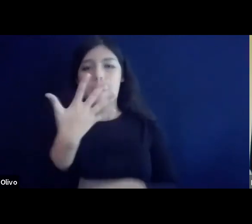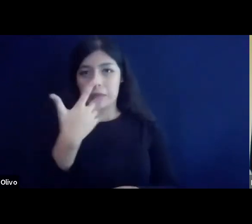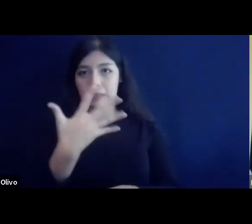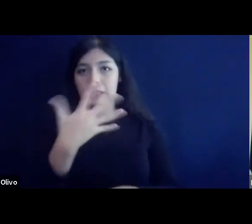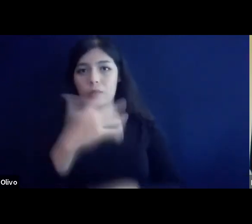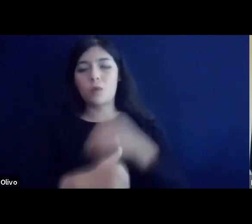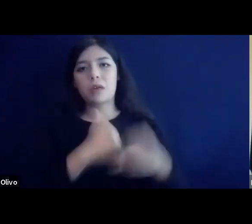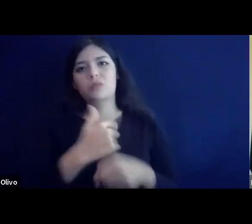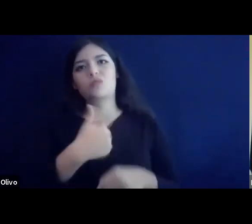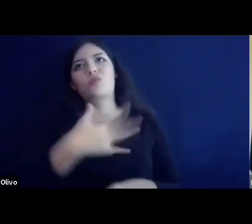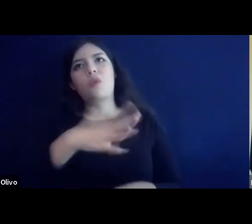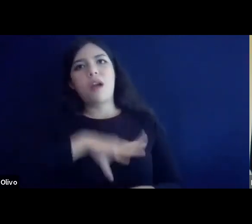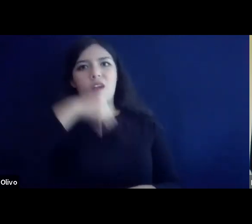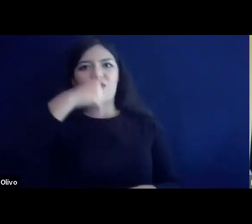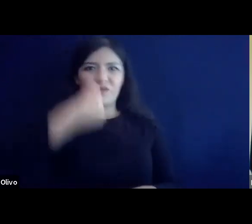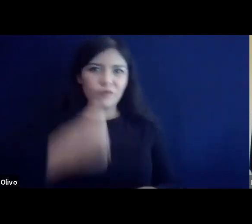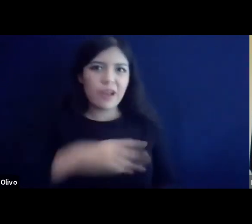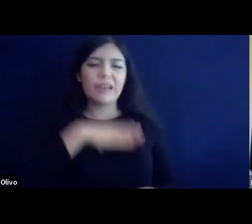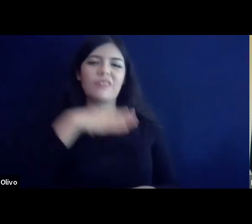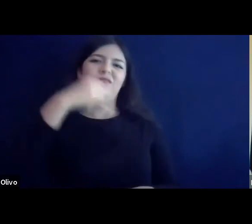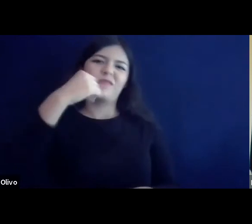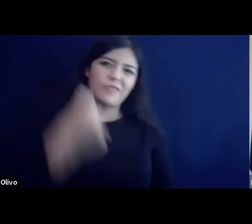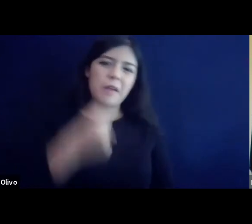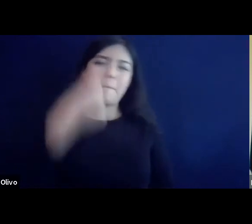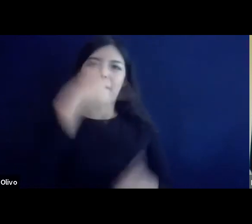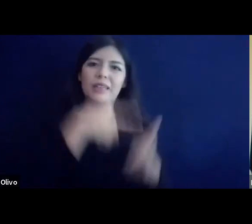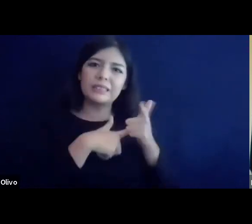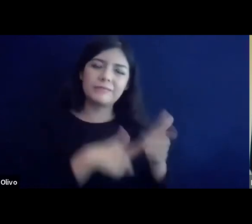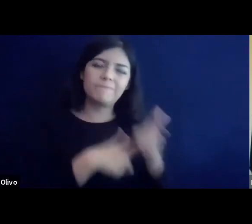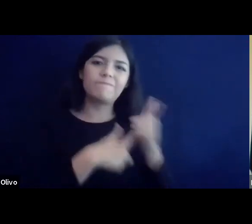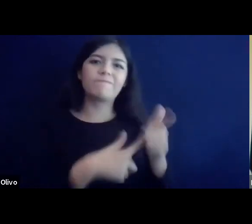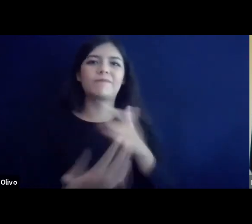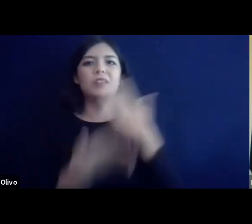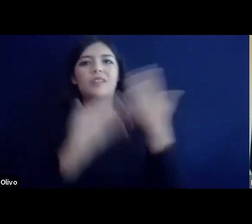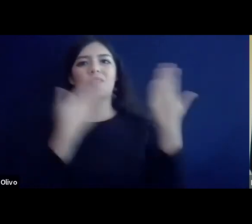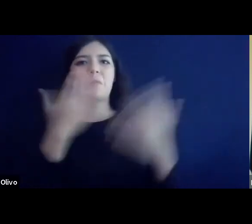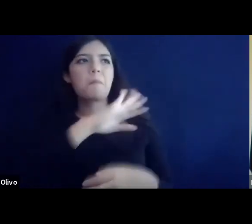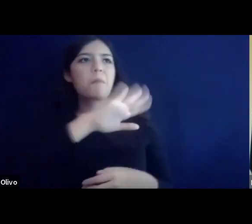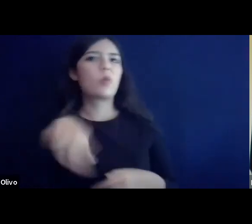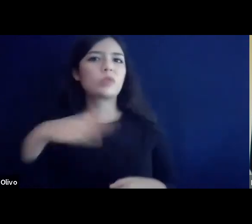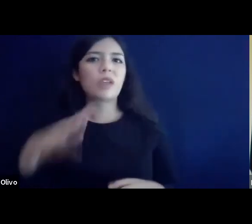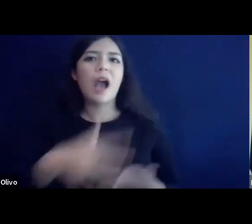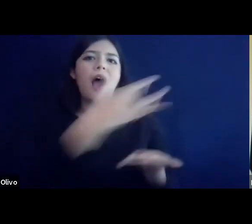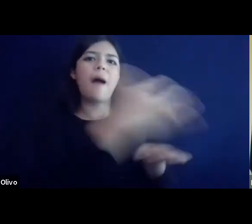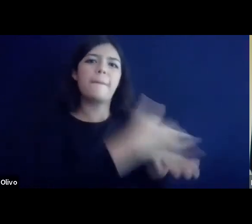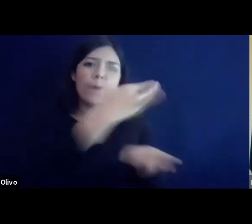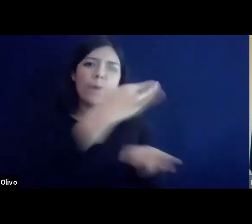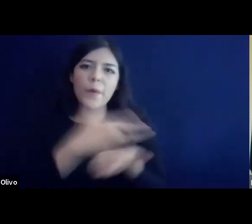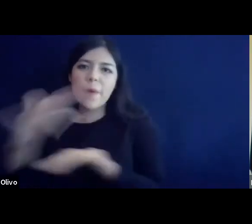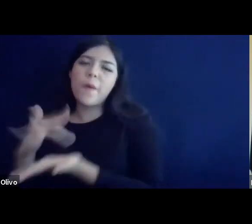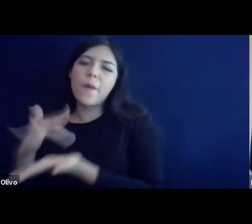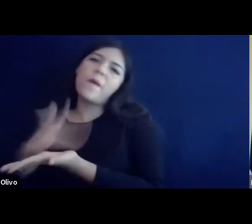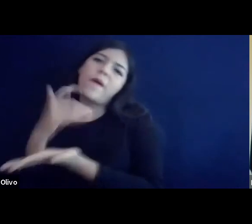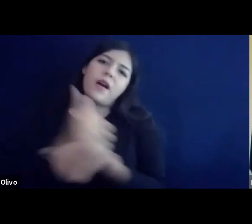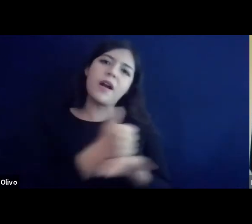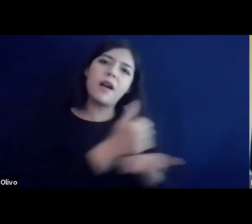que tenía que hacer. Y buscar apoyo prácticamente por fuera de la